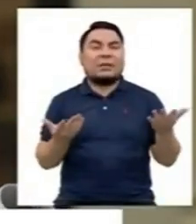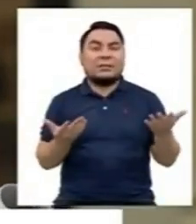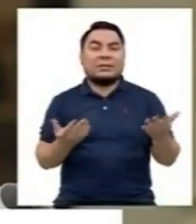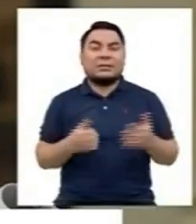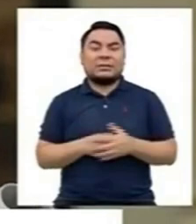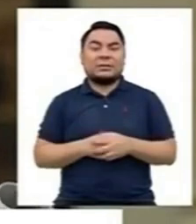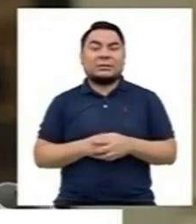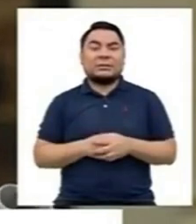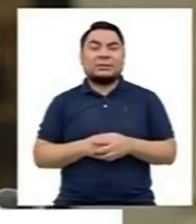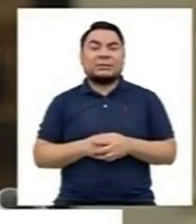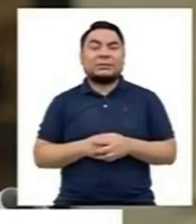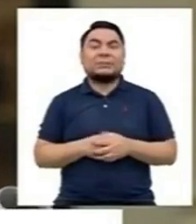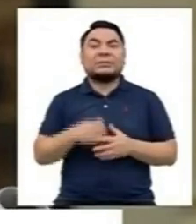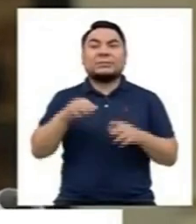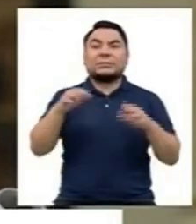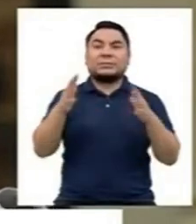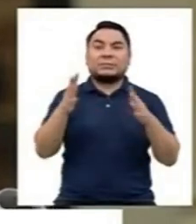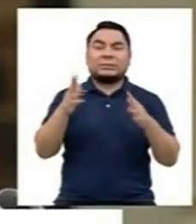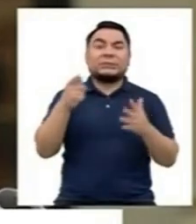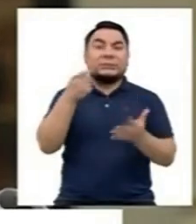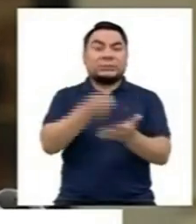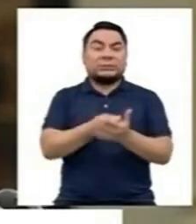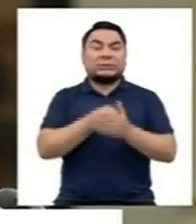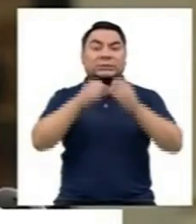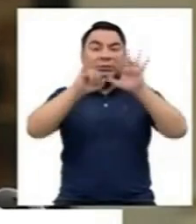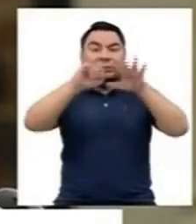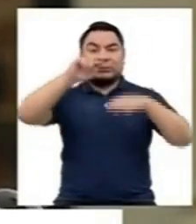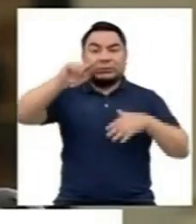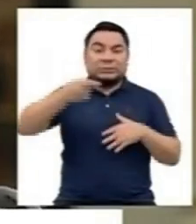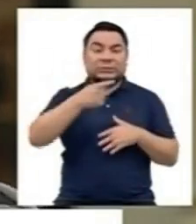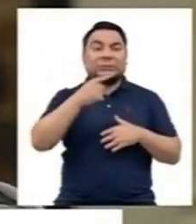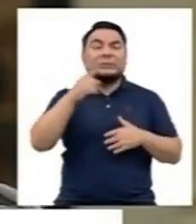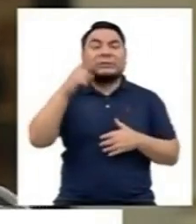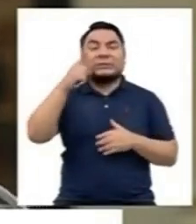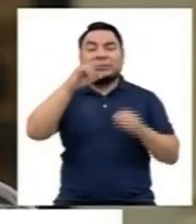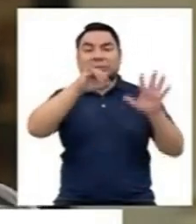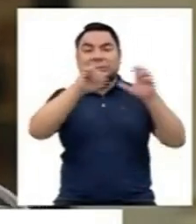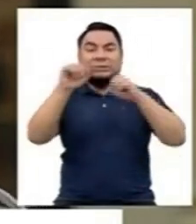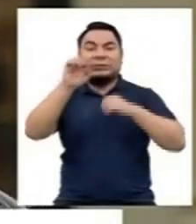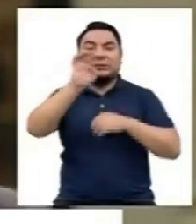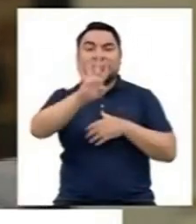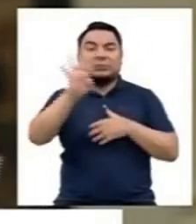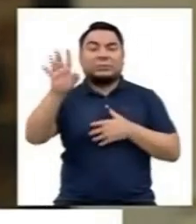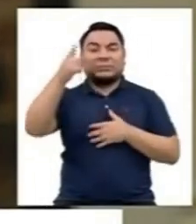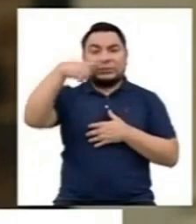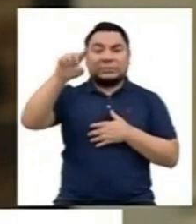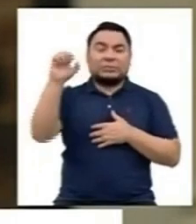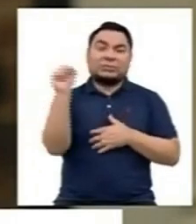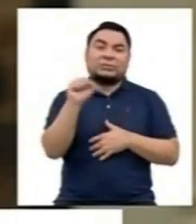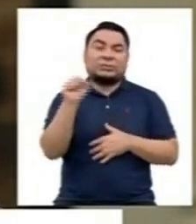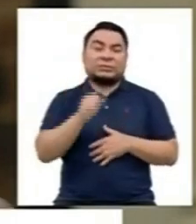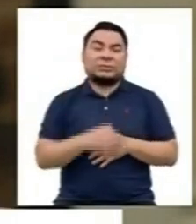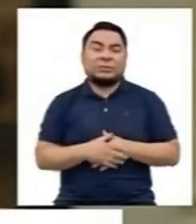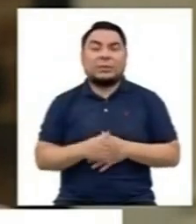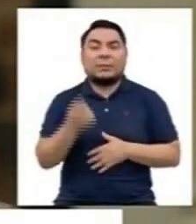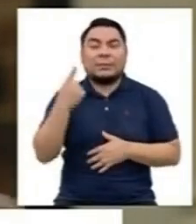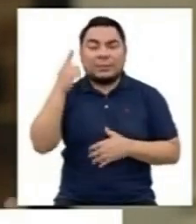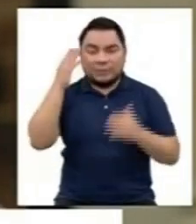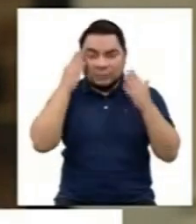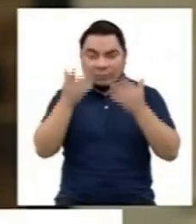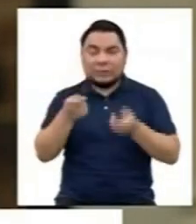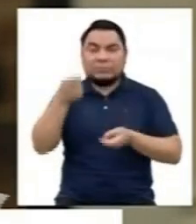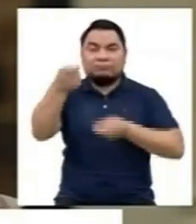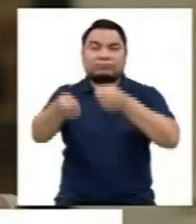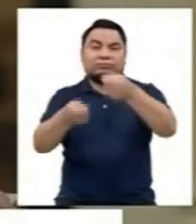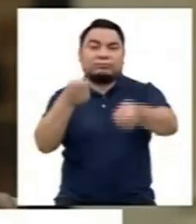el extranjero, ya sea en su suelo o en tierra ajena. Por ejemplo, los peruanos que se encontraban en Europa, que se